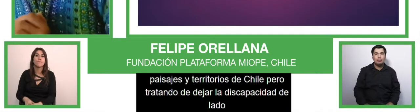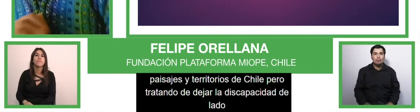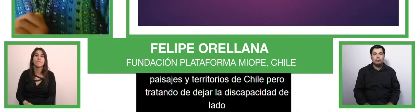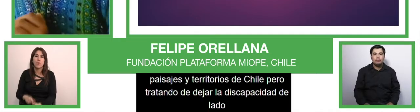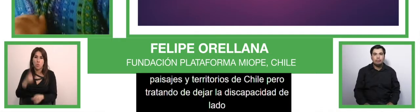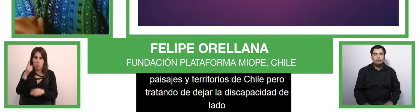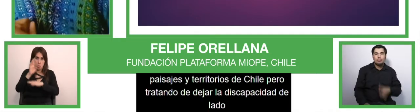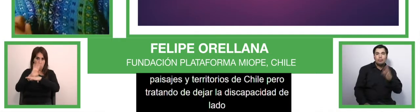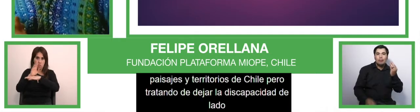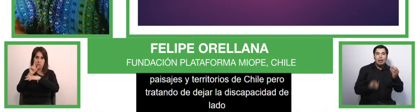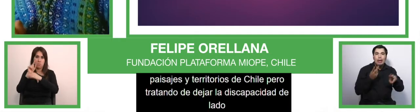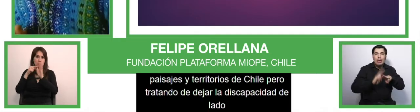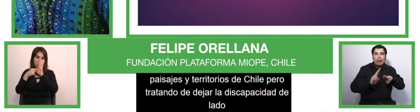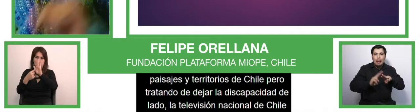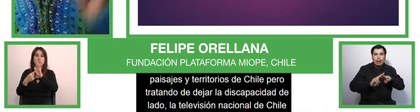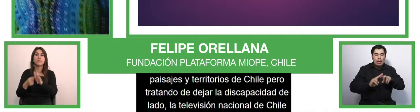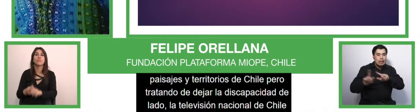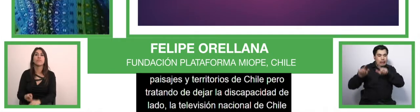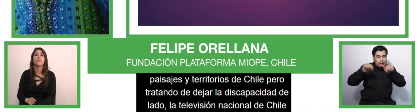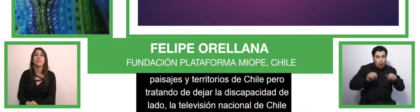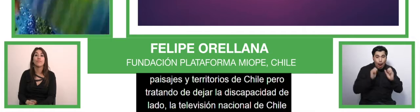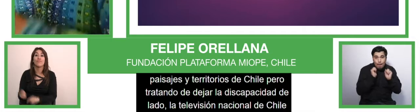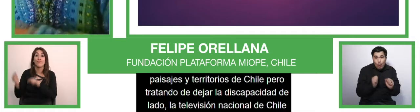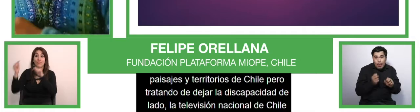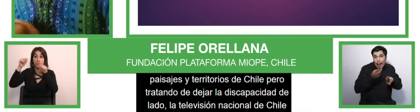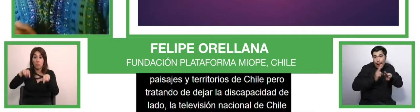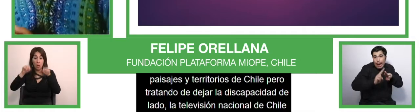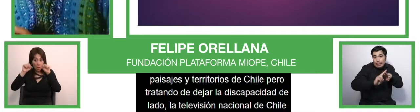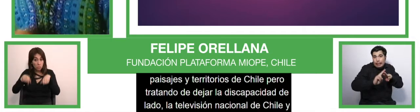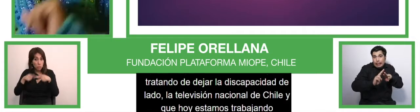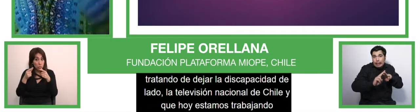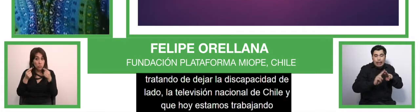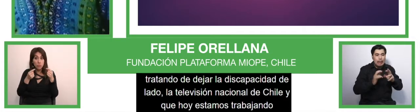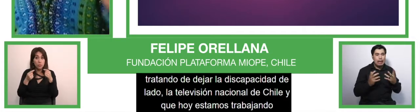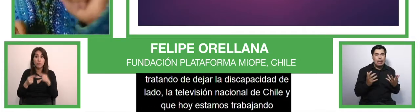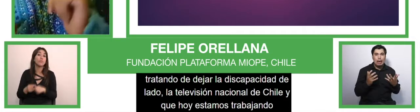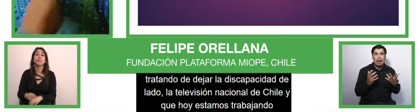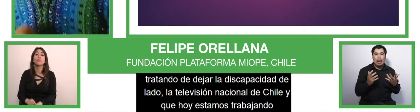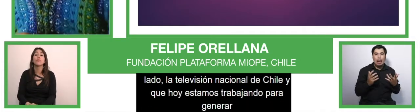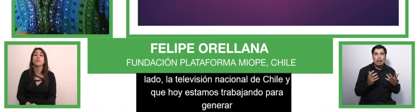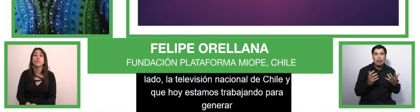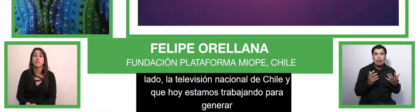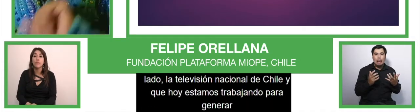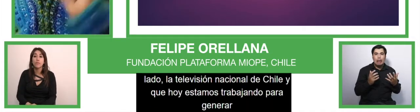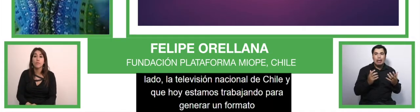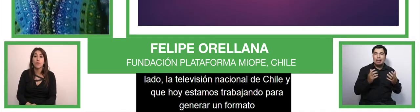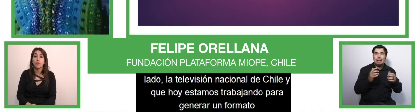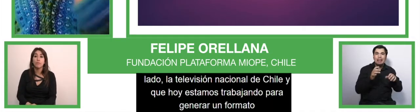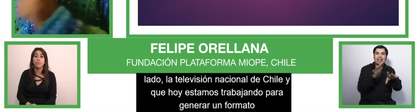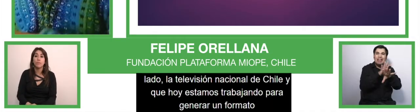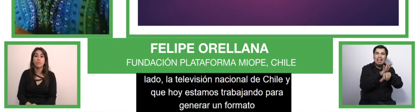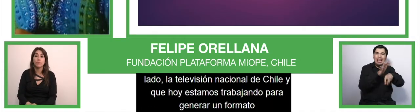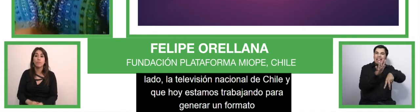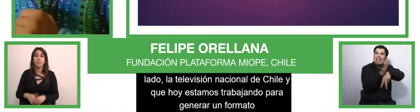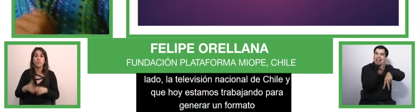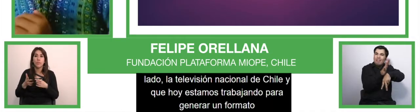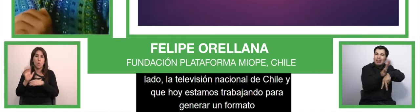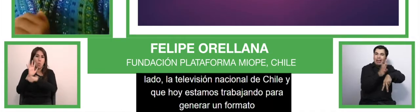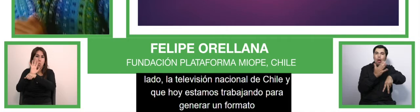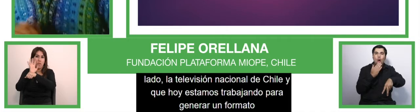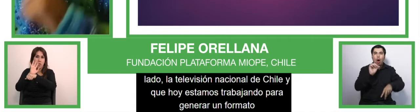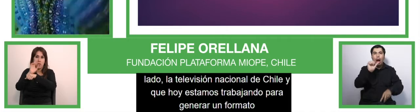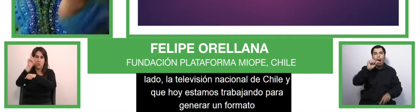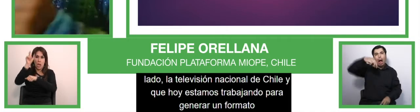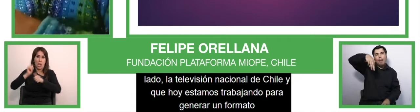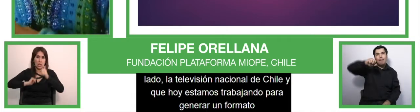que podemos generar su formato en las plataformas digitales, ya sea en Netflix y en Amazon Prime. Estamos ahí en esas discusiones.